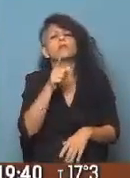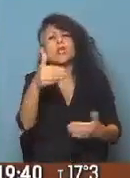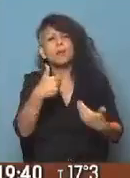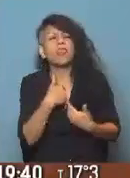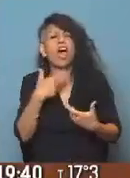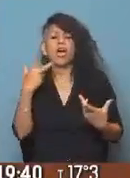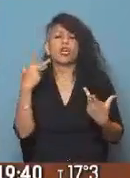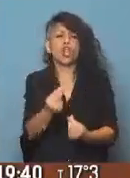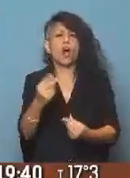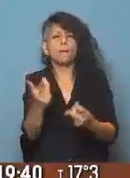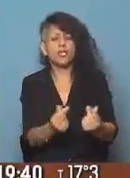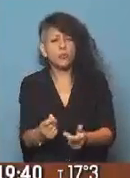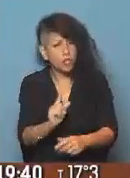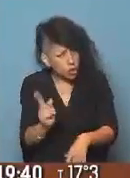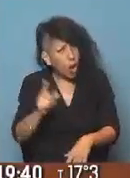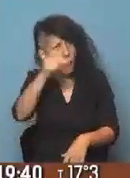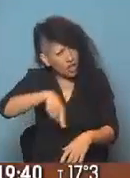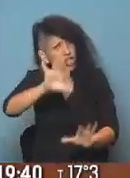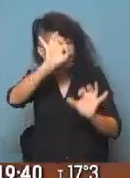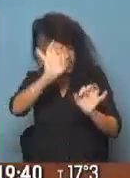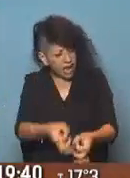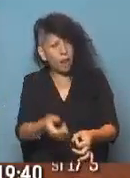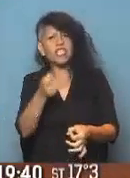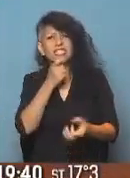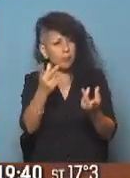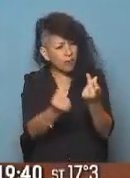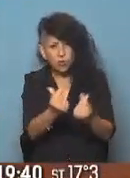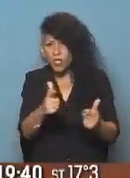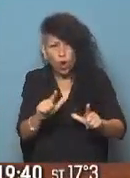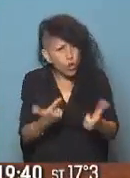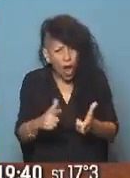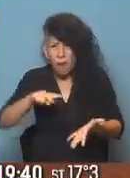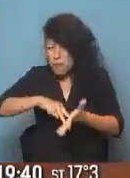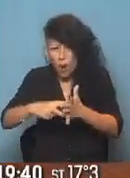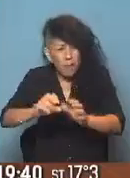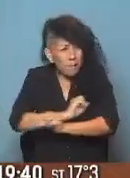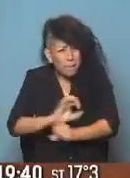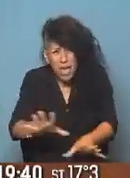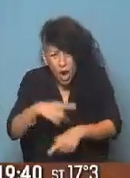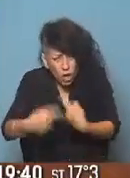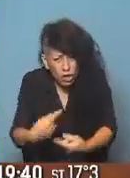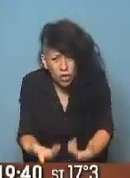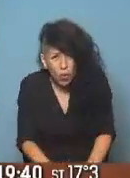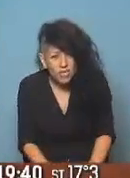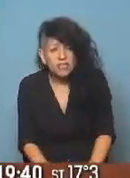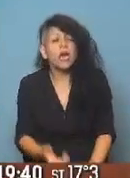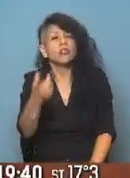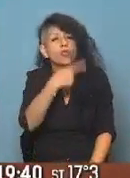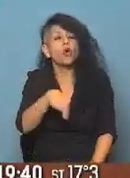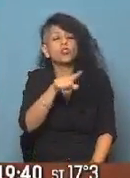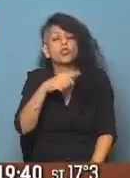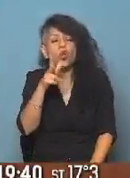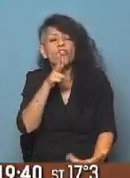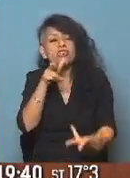que realmente la crisis que se generaría es muy complicada. Imagínate que nosotros estamos diciendo que hay organismos en donde el